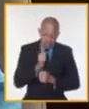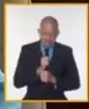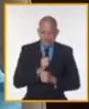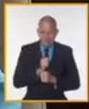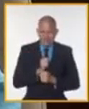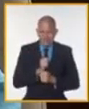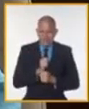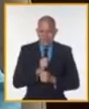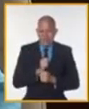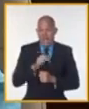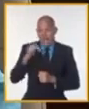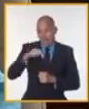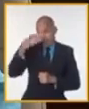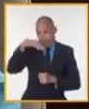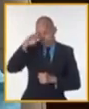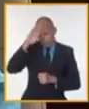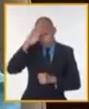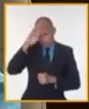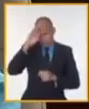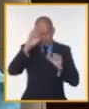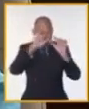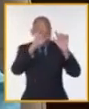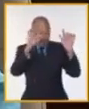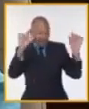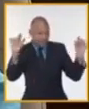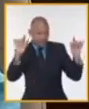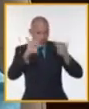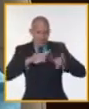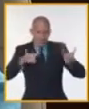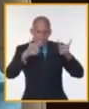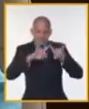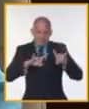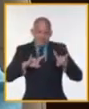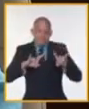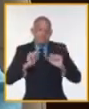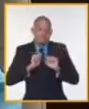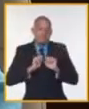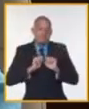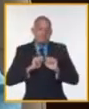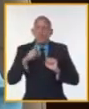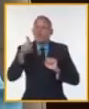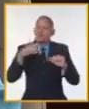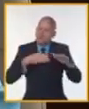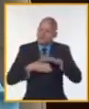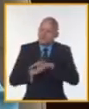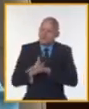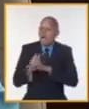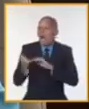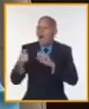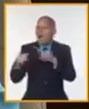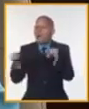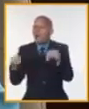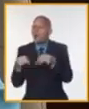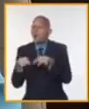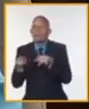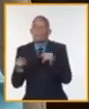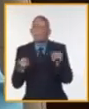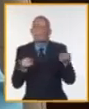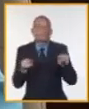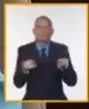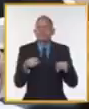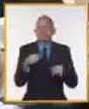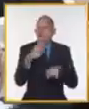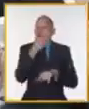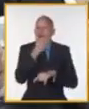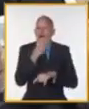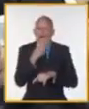Hoy, cuando uno estudia la composición de un grupo escolar, de una brigada, uno se percata que hay